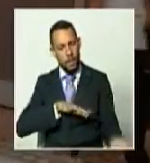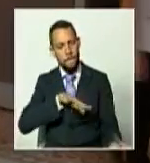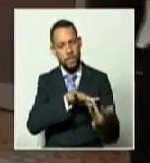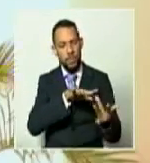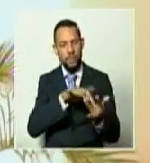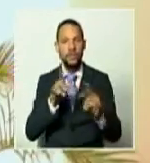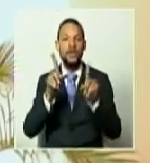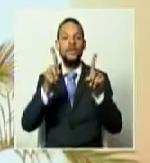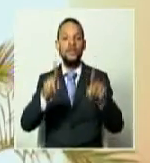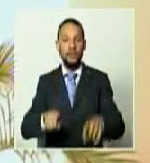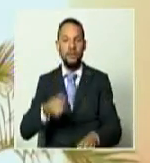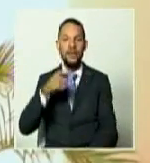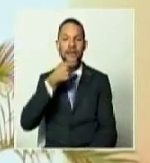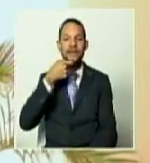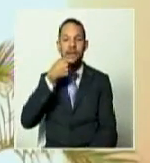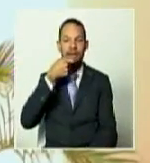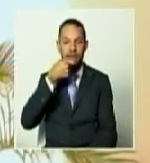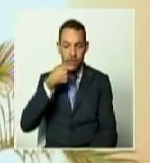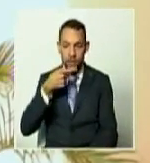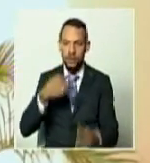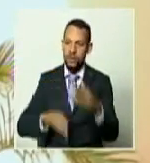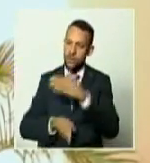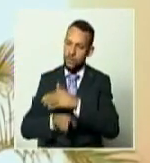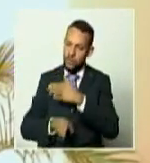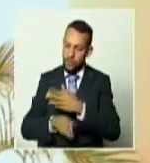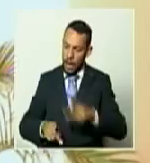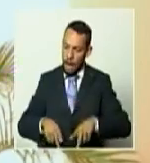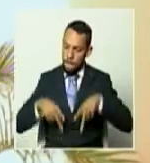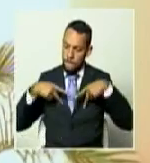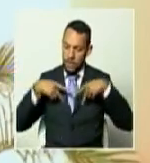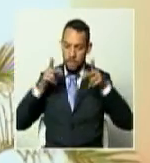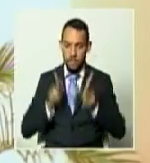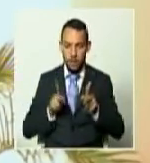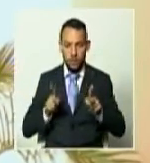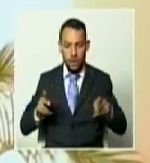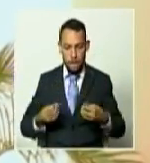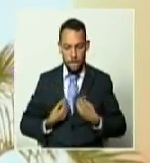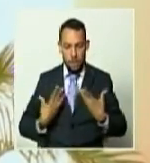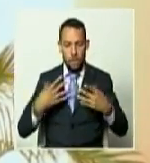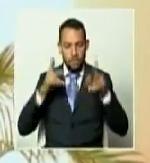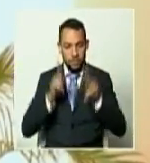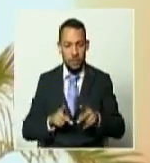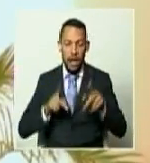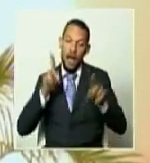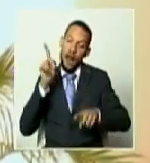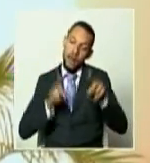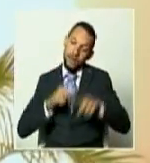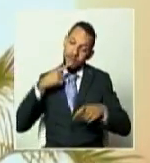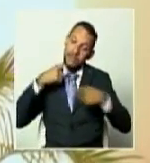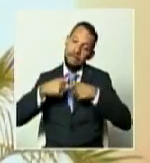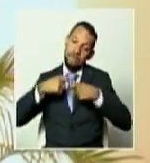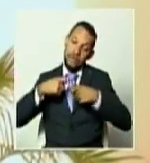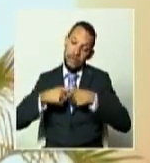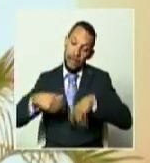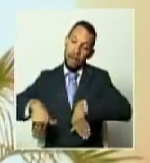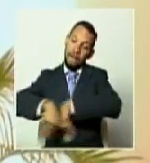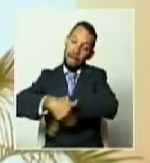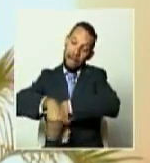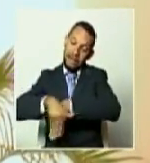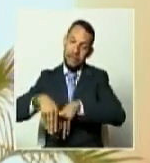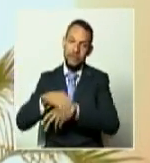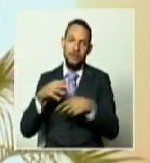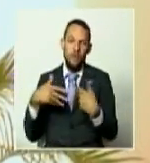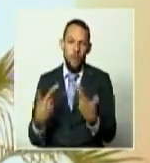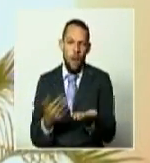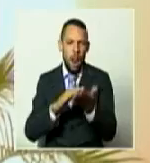tener el gris, que también es como la vida de estas personas, porque es algo duro la vida de la calle, como la forma